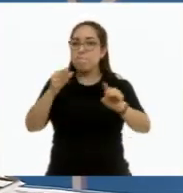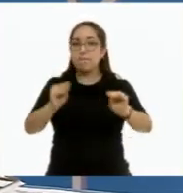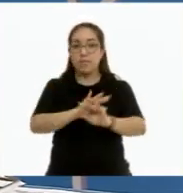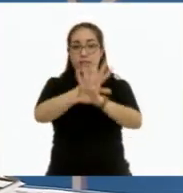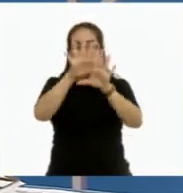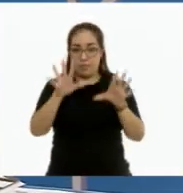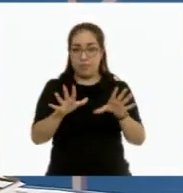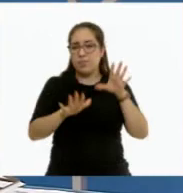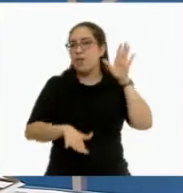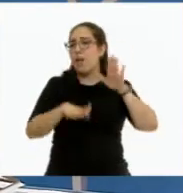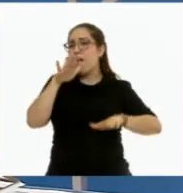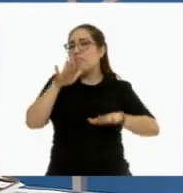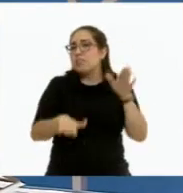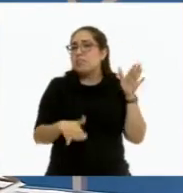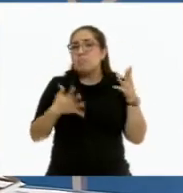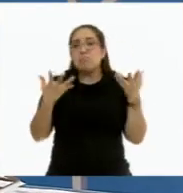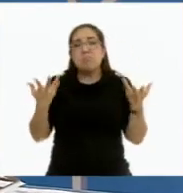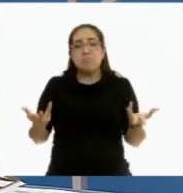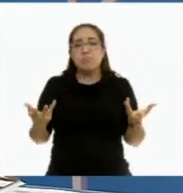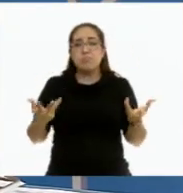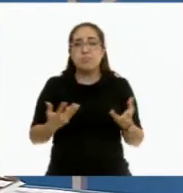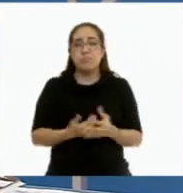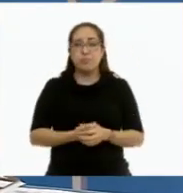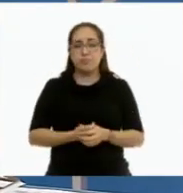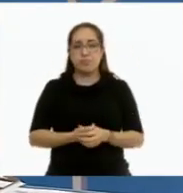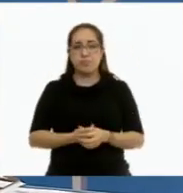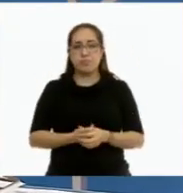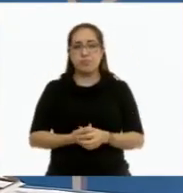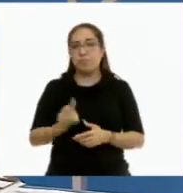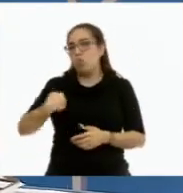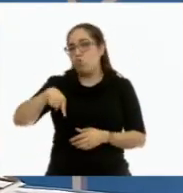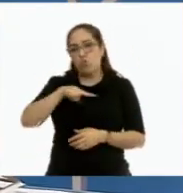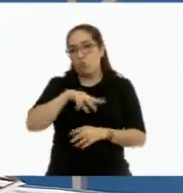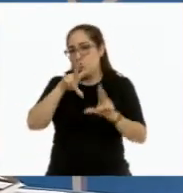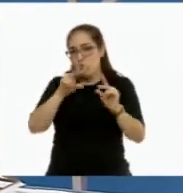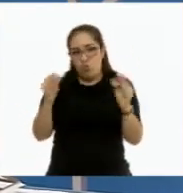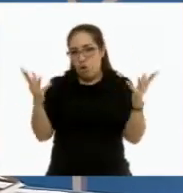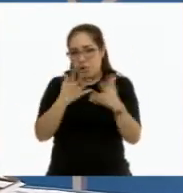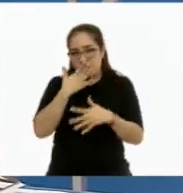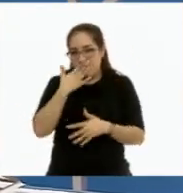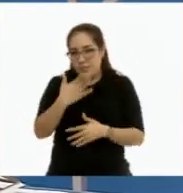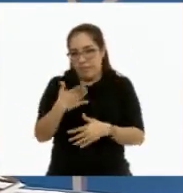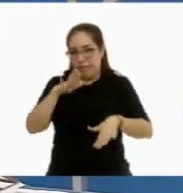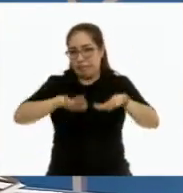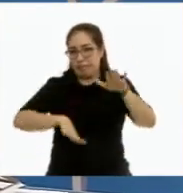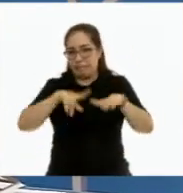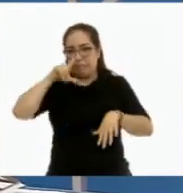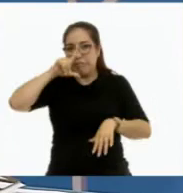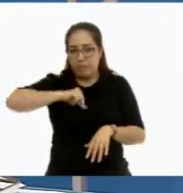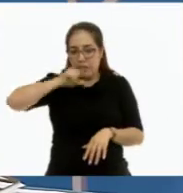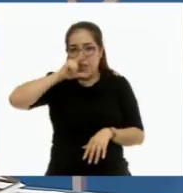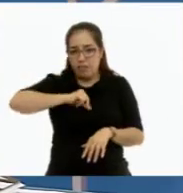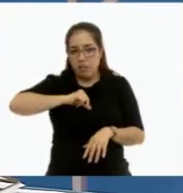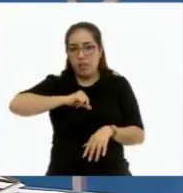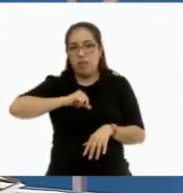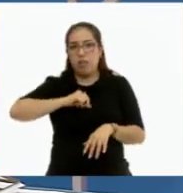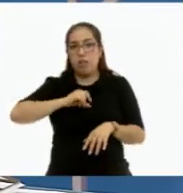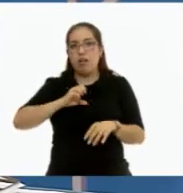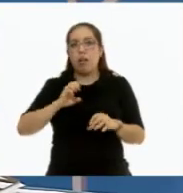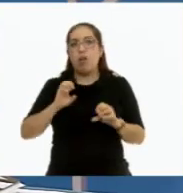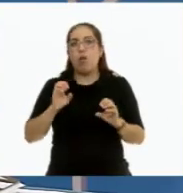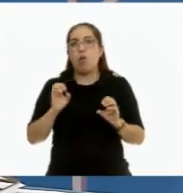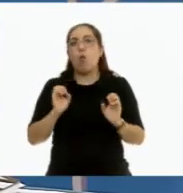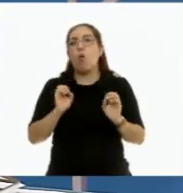veces nosotros no hacemos bien la indicación que se nos está dando, María, y de repente nos dicen, va, con esta